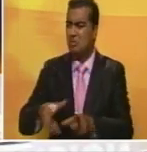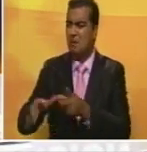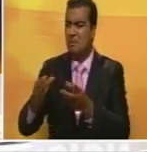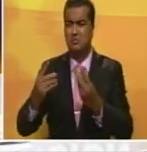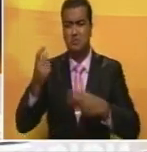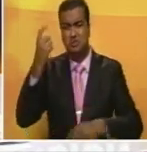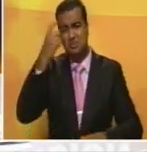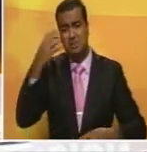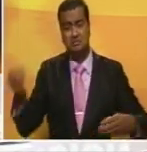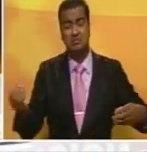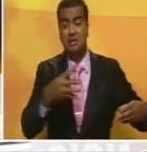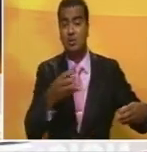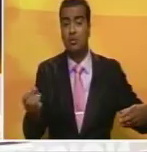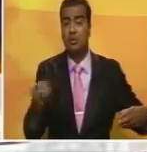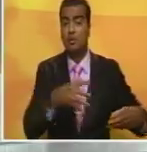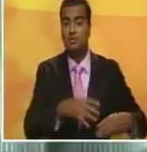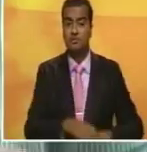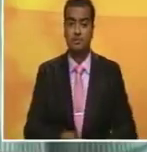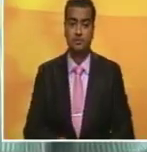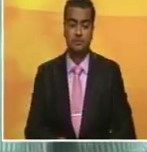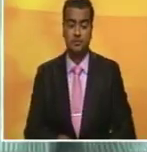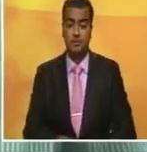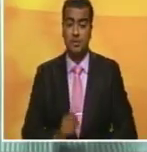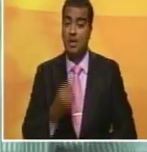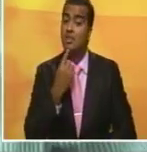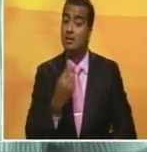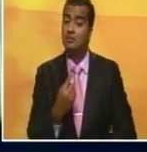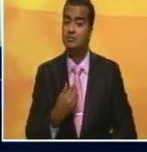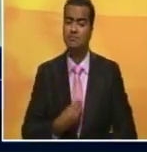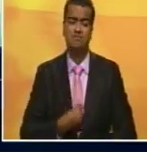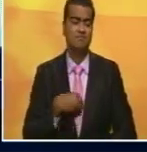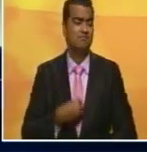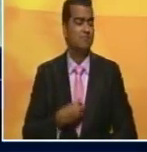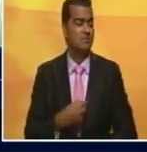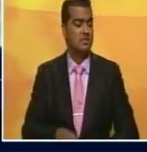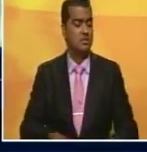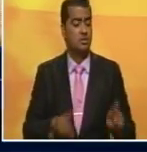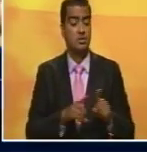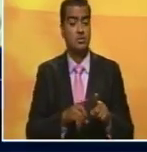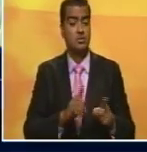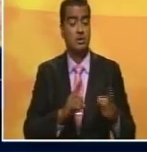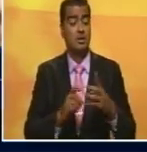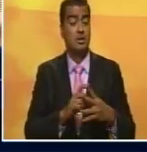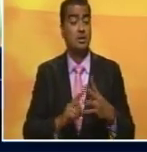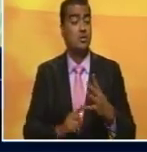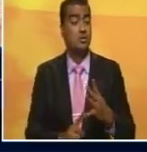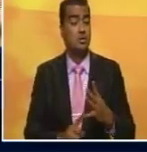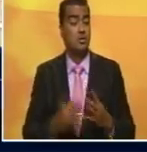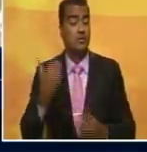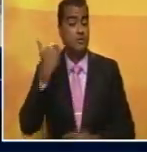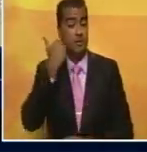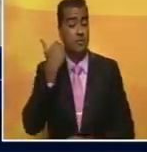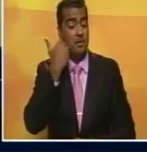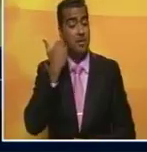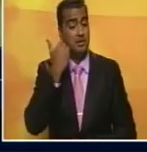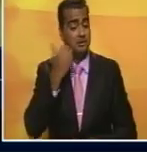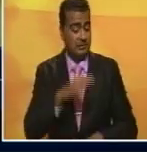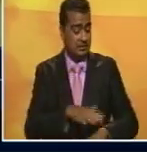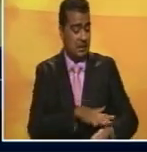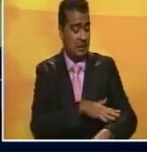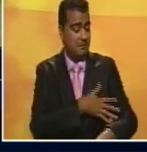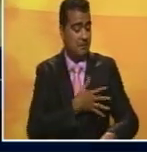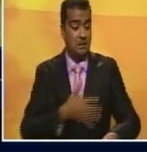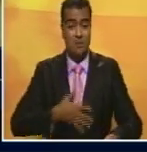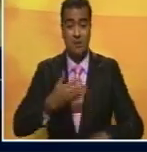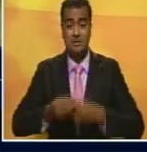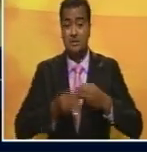días sin ser recogidos. Vázquez manifestó su preocupación ante la situación por cualquier brote o casos de enfermedades de la piel que se puedan